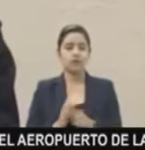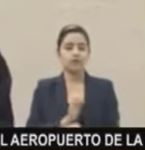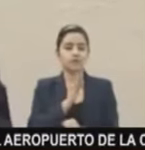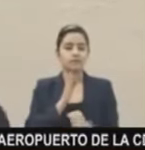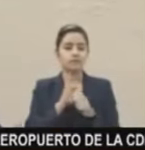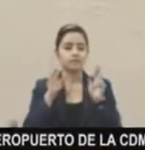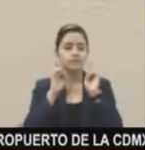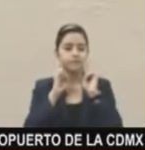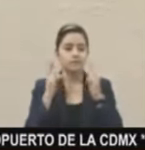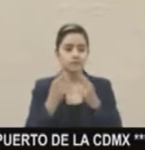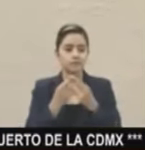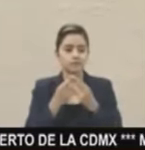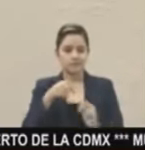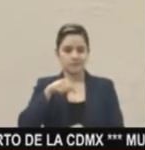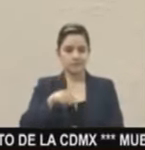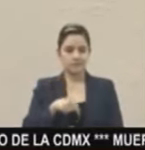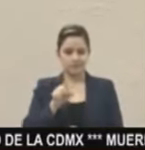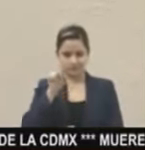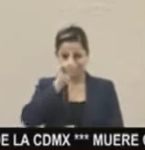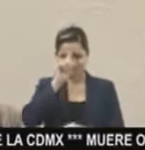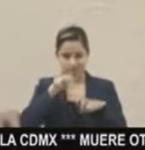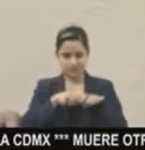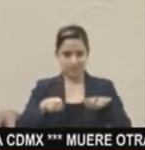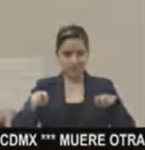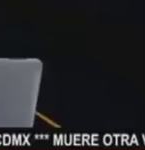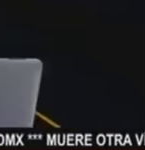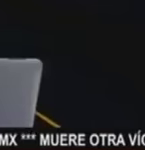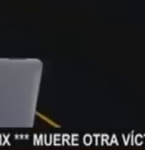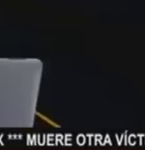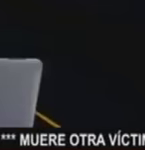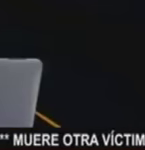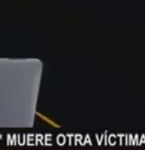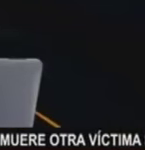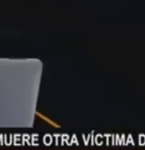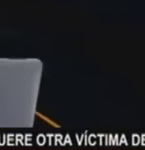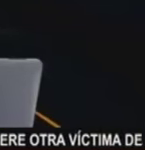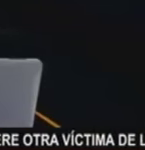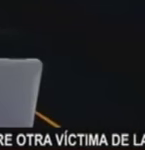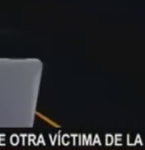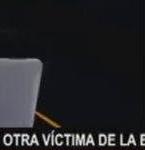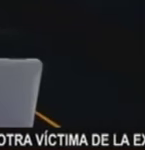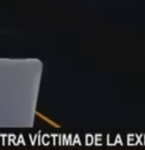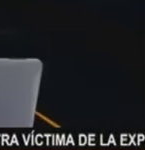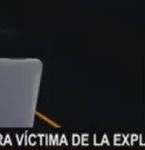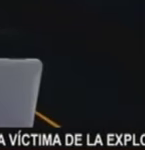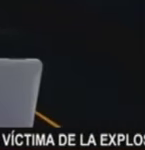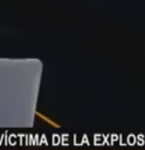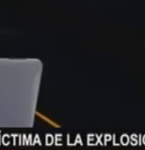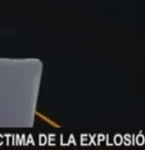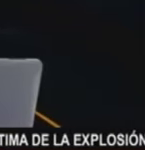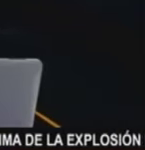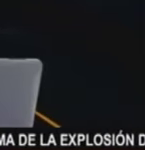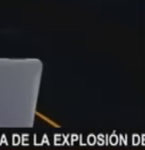estaba originalmente planteado. También hoy por la mañana, y ayer Pepe Cárdenas lo adelantaba en estos micrófonos, ayer